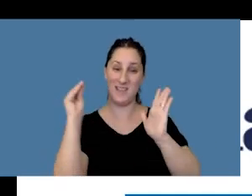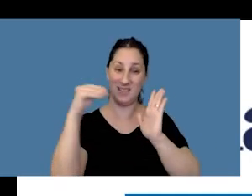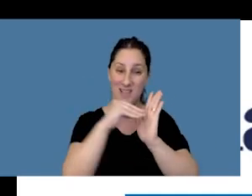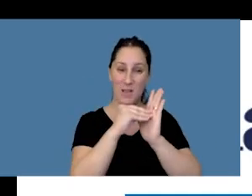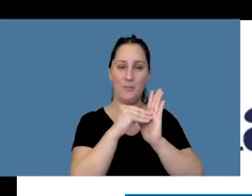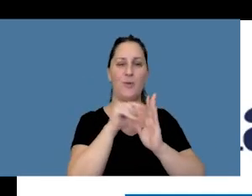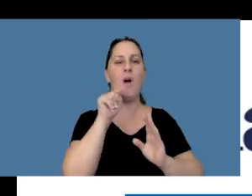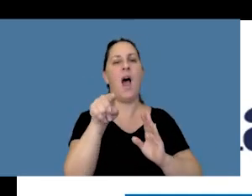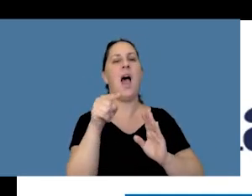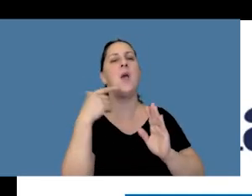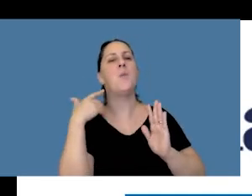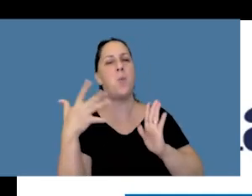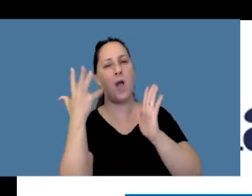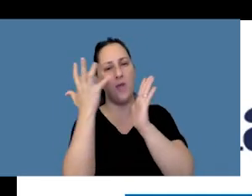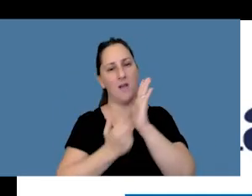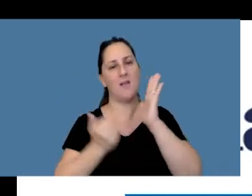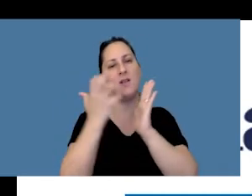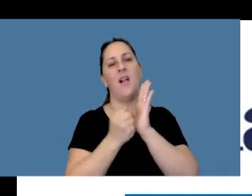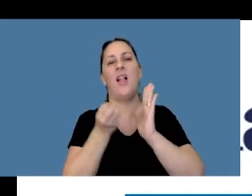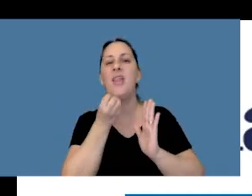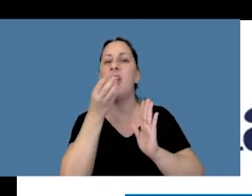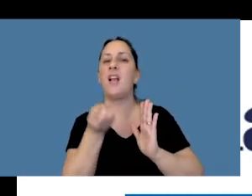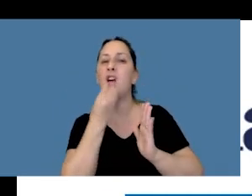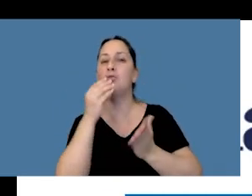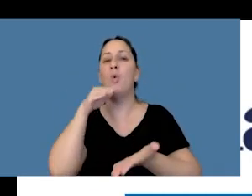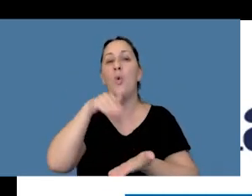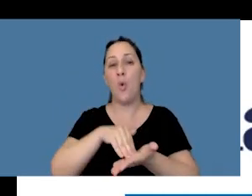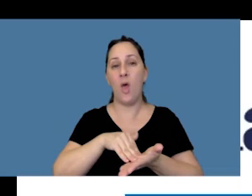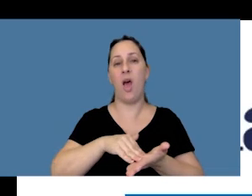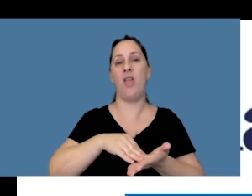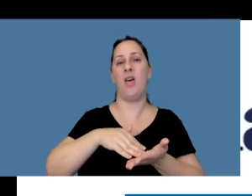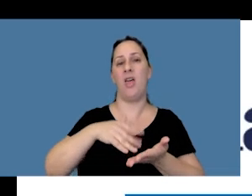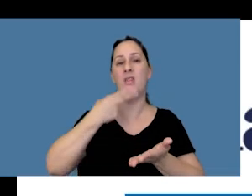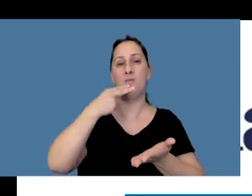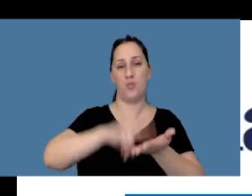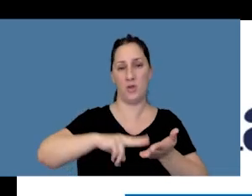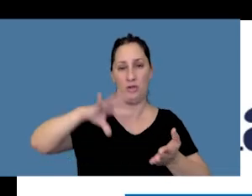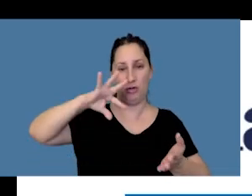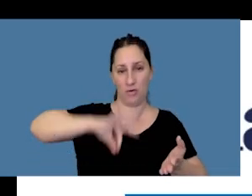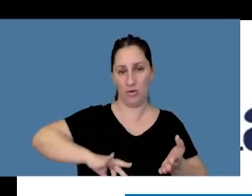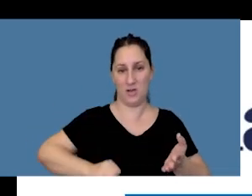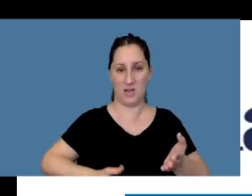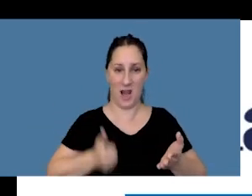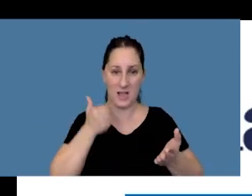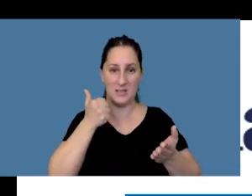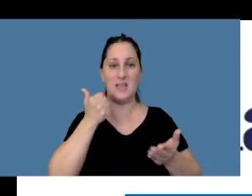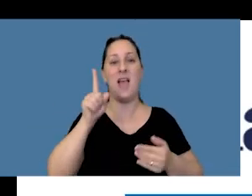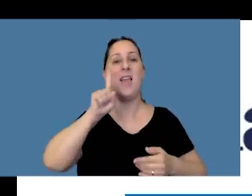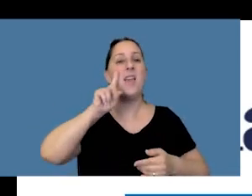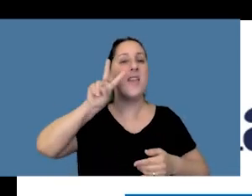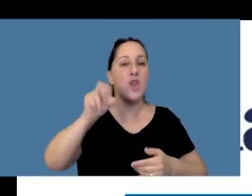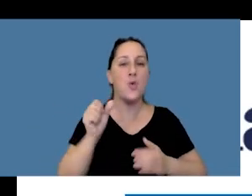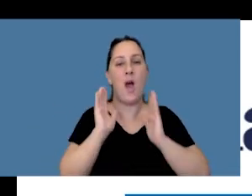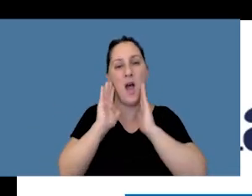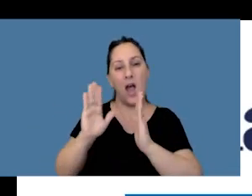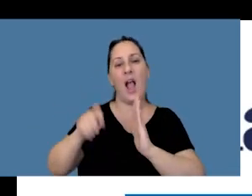ser deducible de la declaración jurada de ganancias. O sea, la parte del IVA va a quedar, de crédito fiscal,